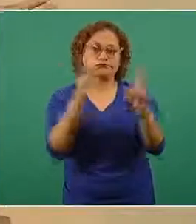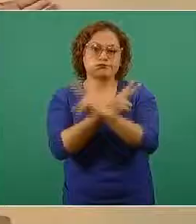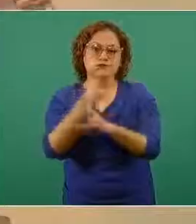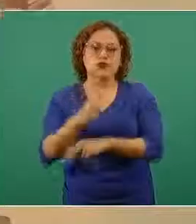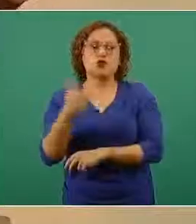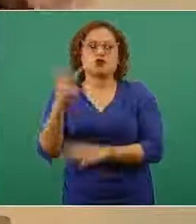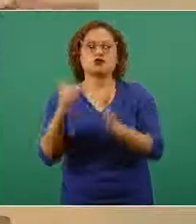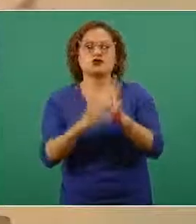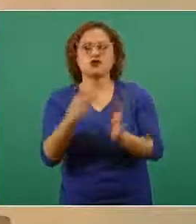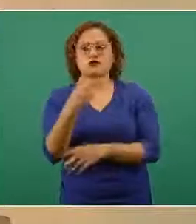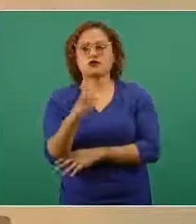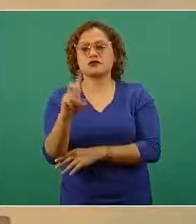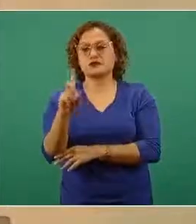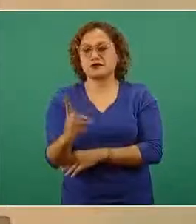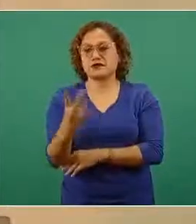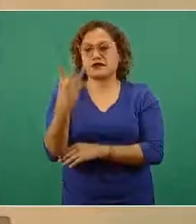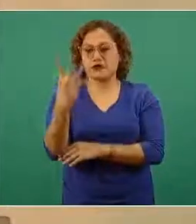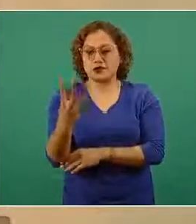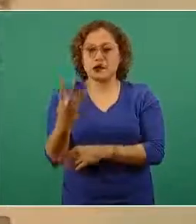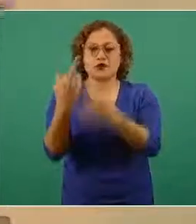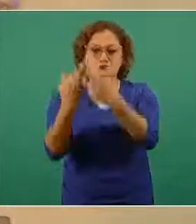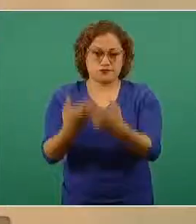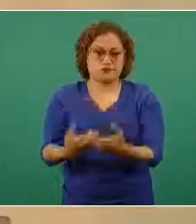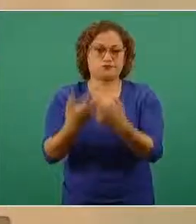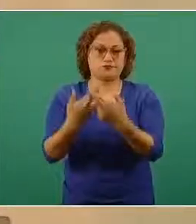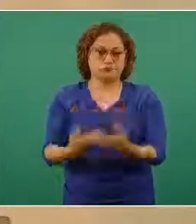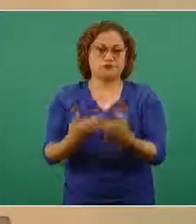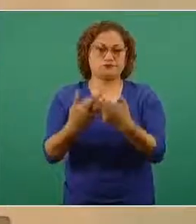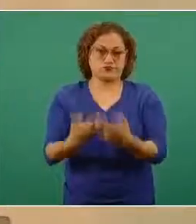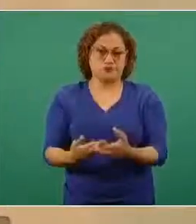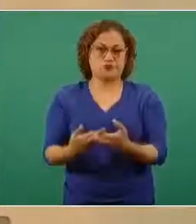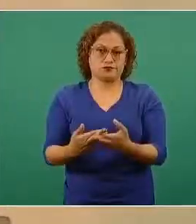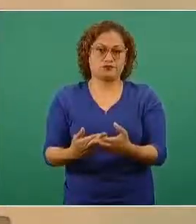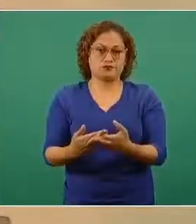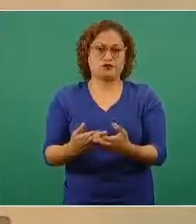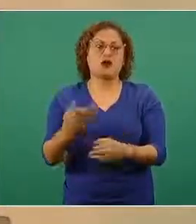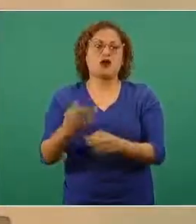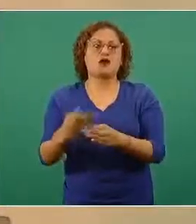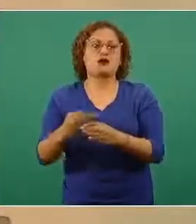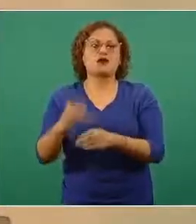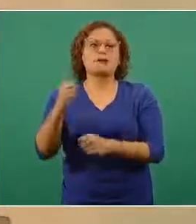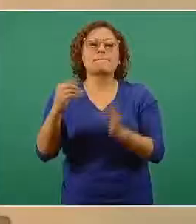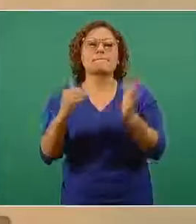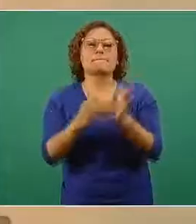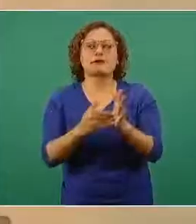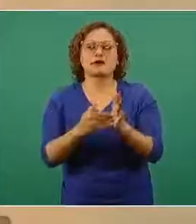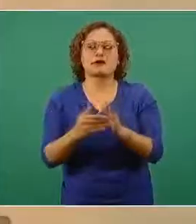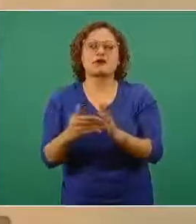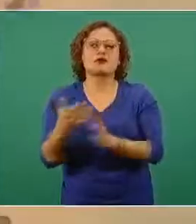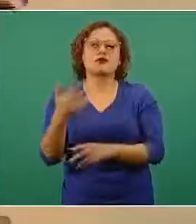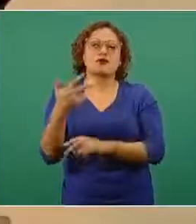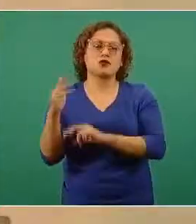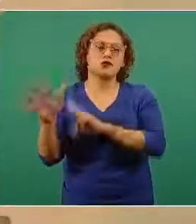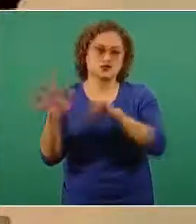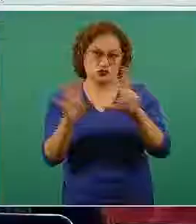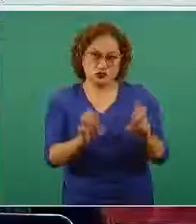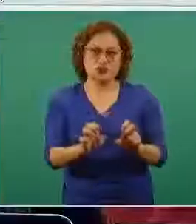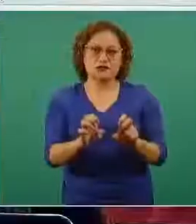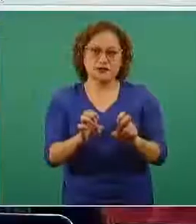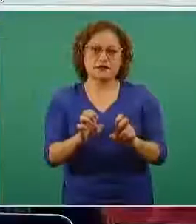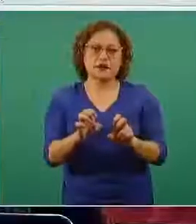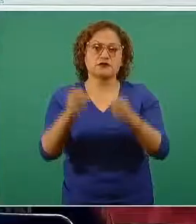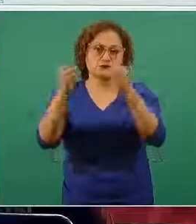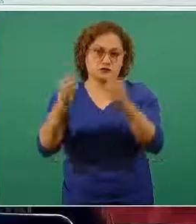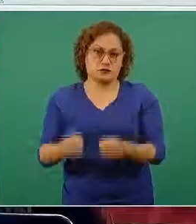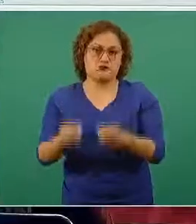8.434 camas disponibles y actualmente hay 1.805 camas ocupadas,